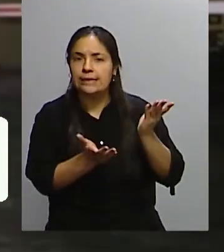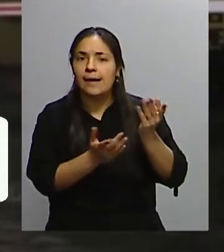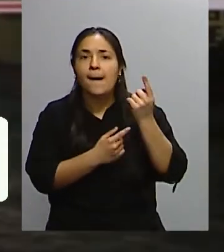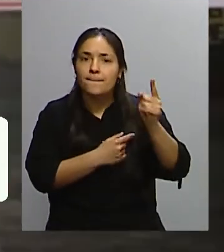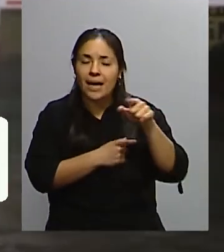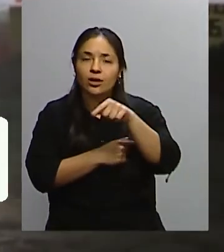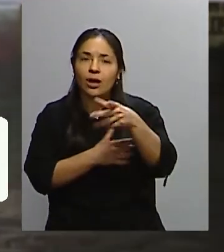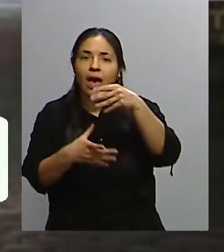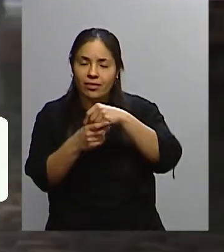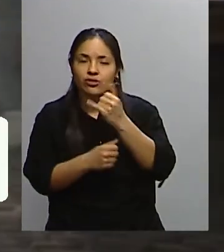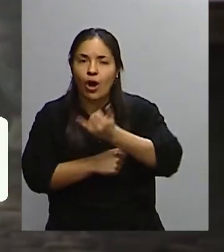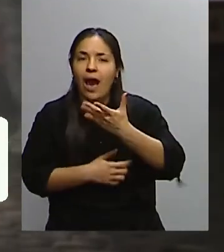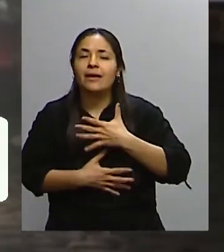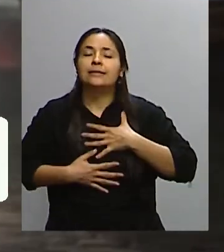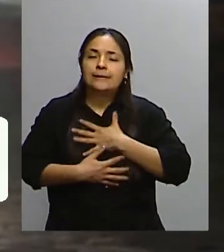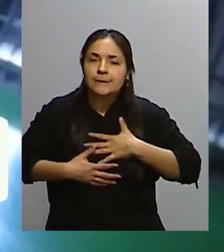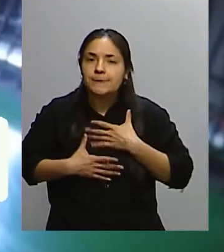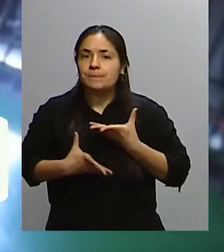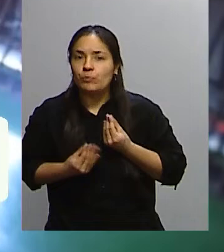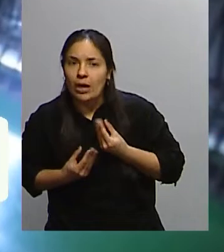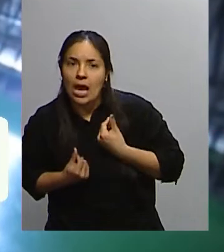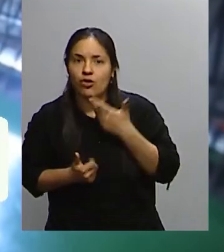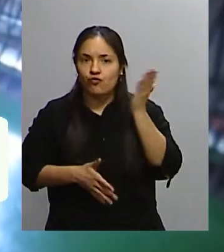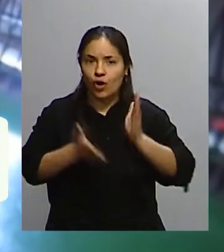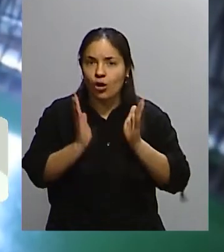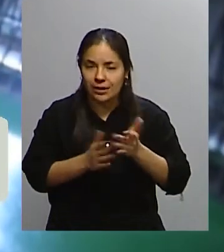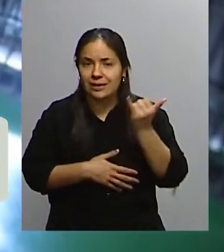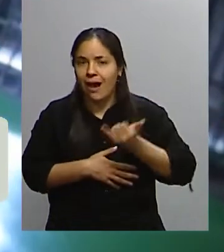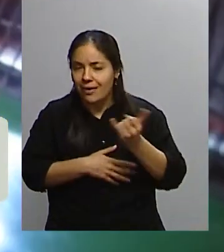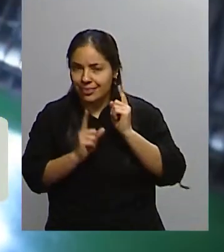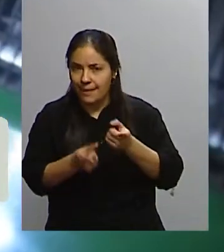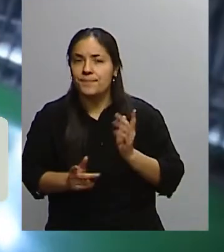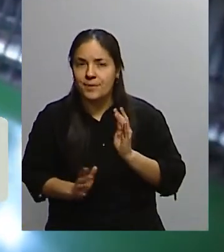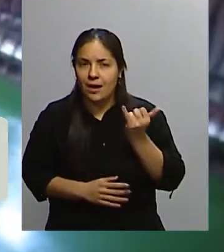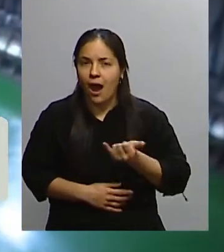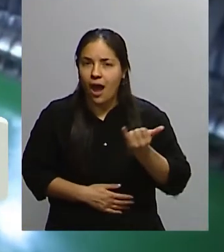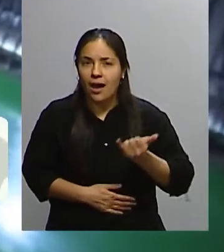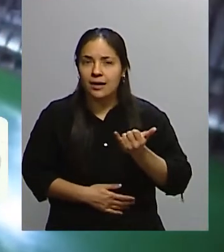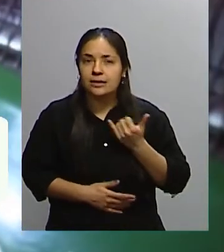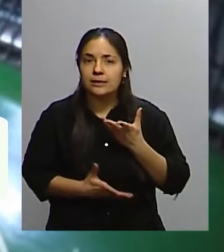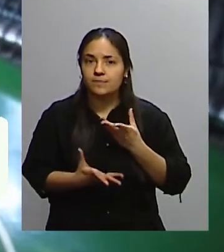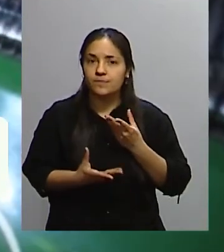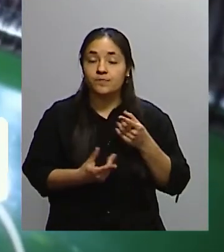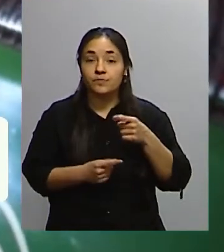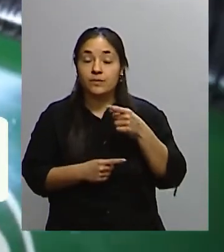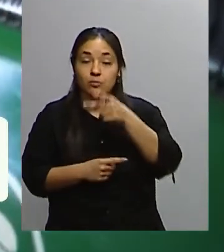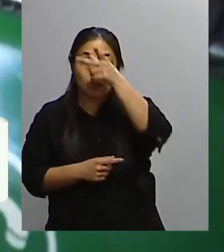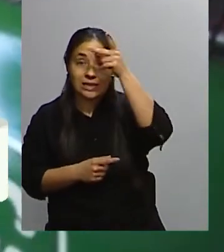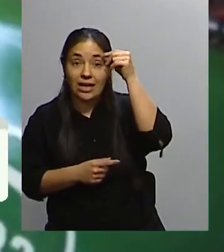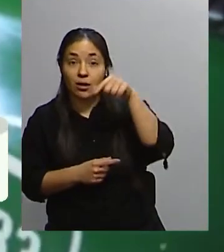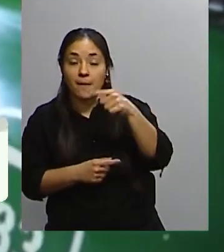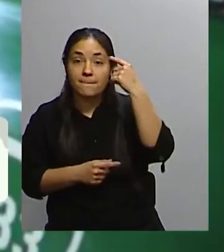la incertidumbre frente a estas estrategias de violencia, algunos grupos la rechazan. Entonces, creen, por lo tanto, la